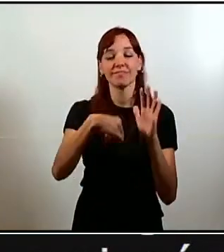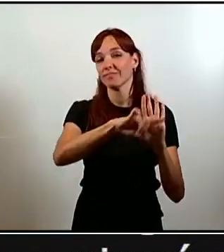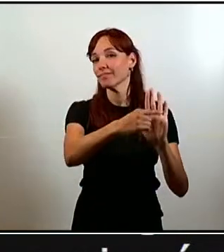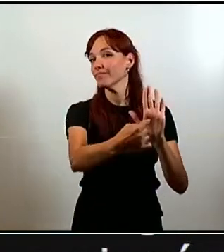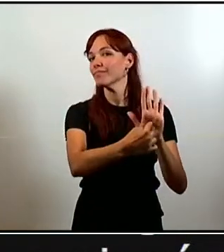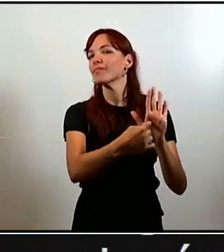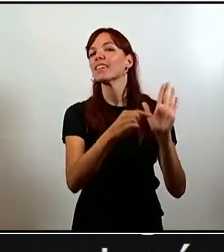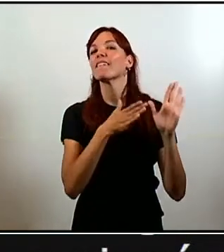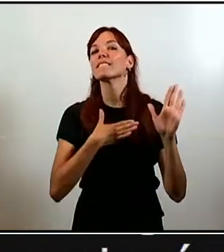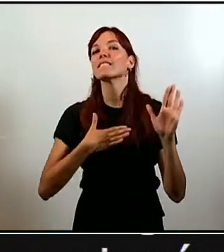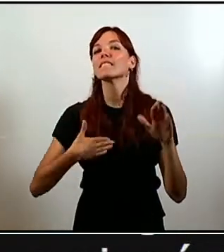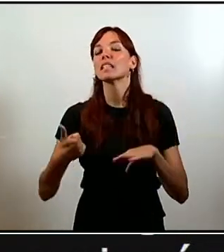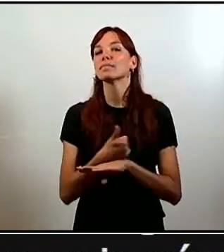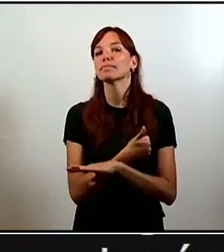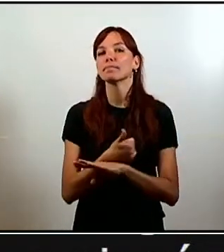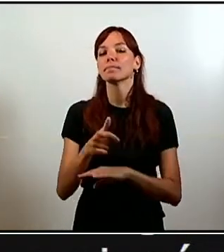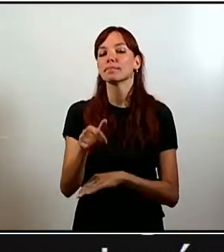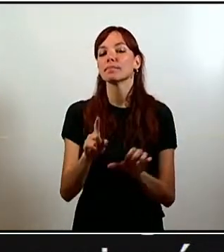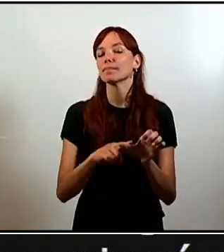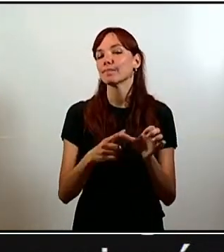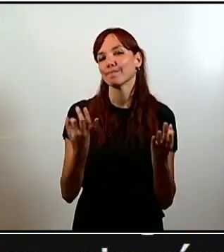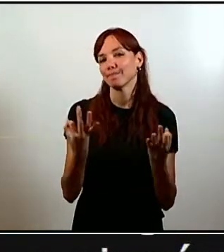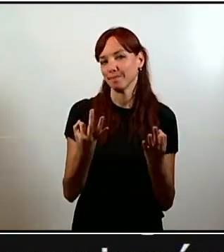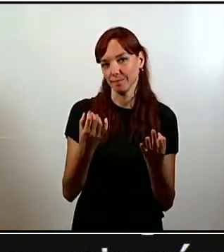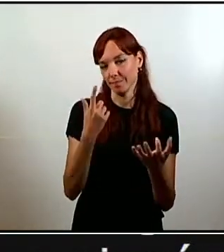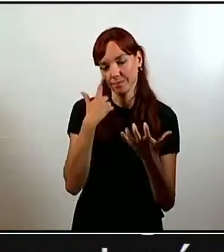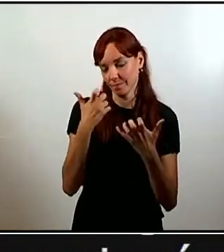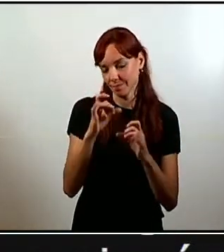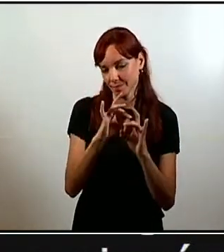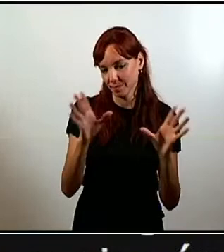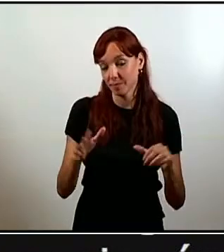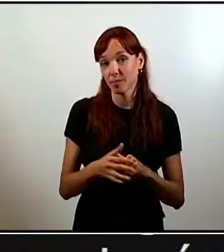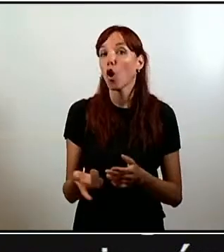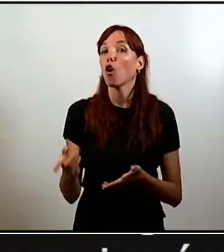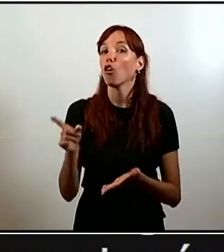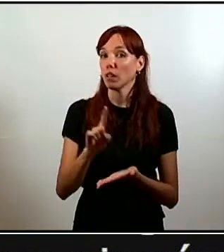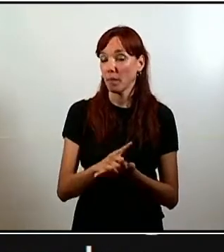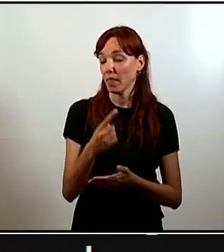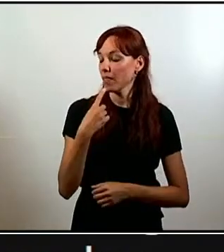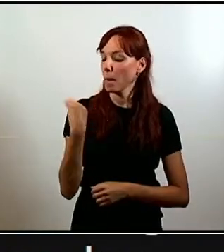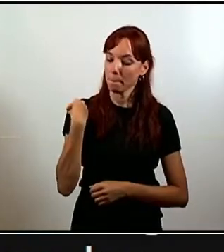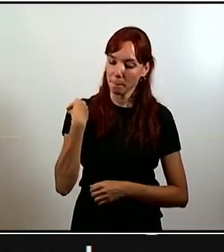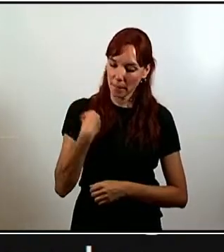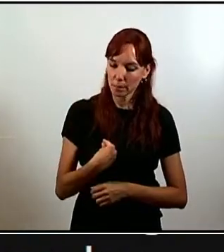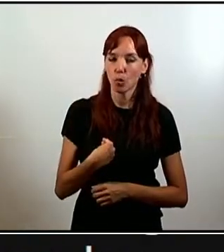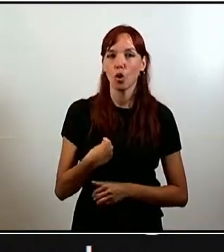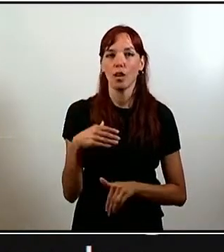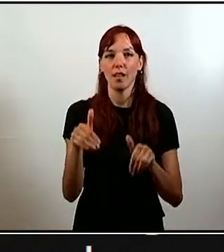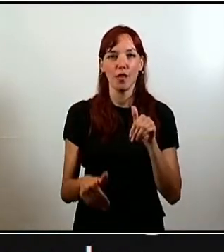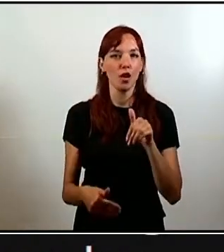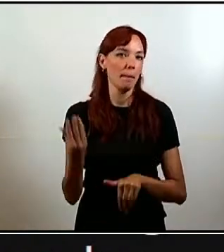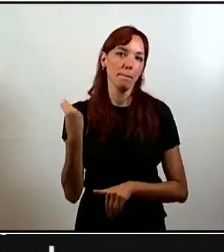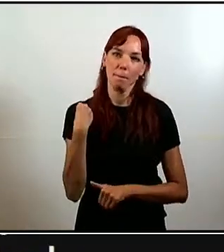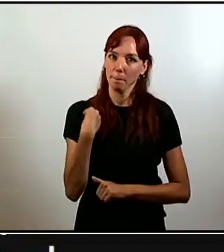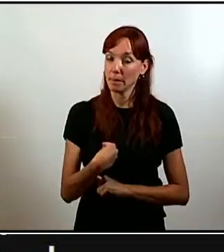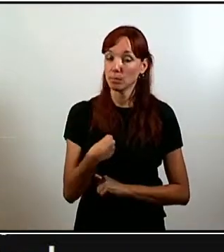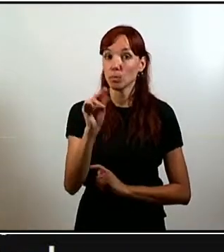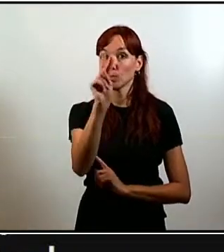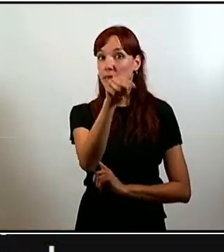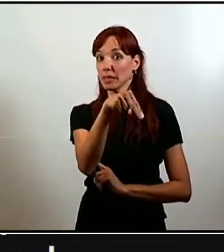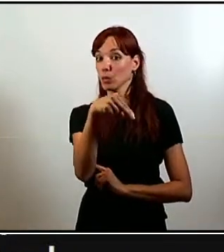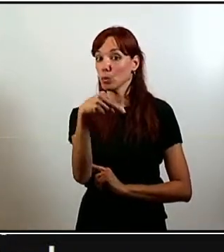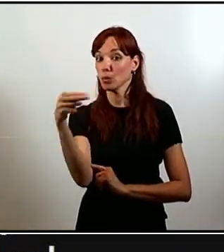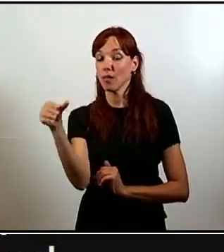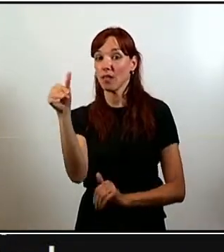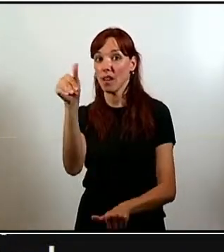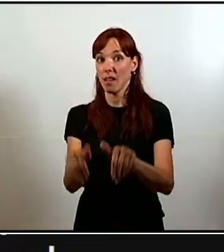quiere la sociedad extremeña y han vuelto a decir lo mismo. De hecho, el resultado de